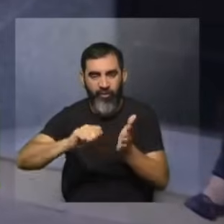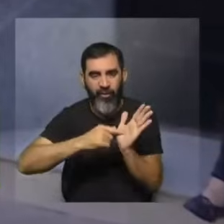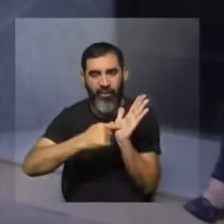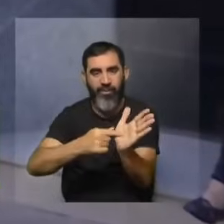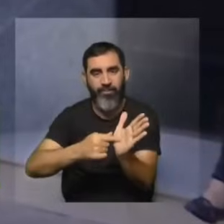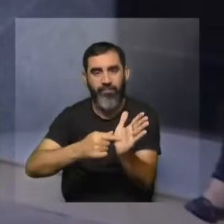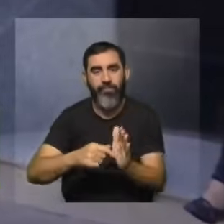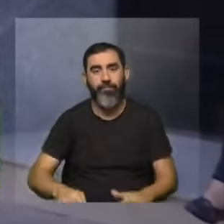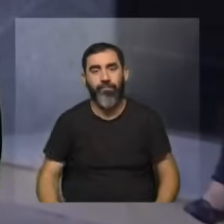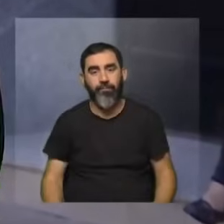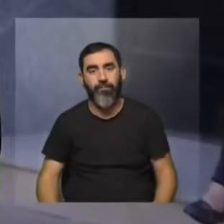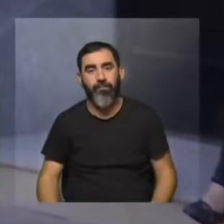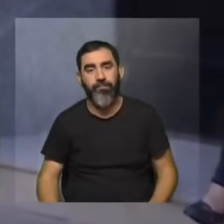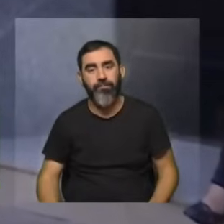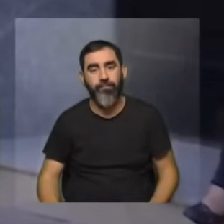le,